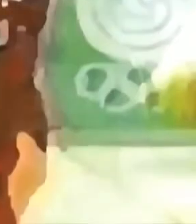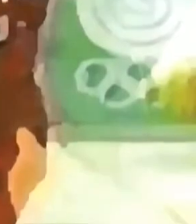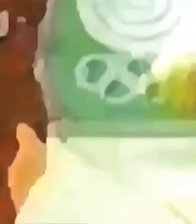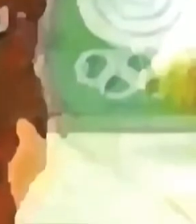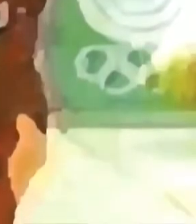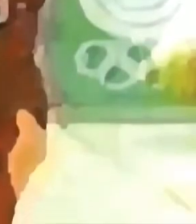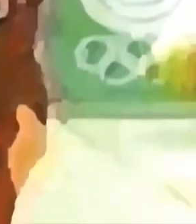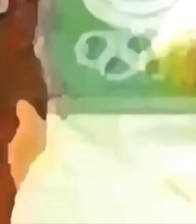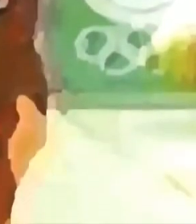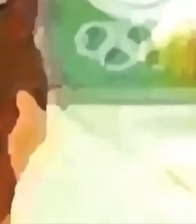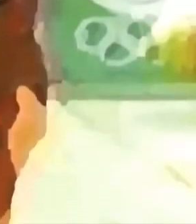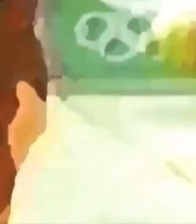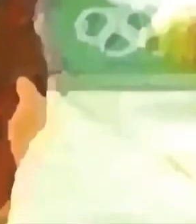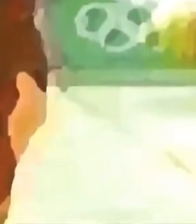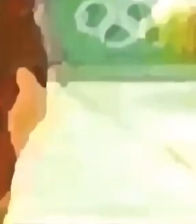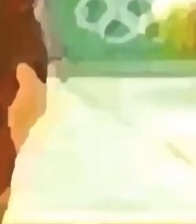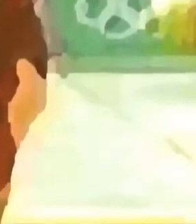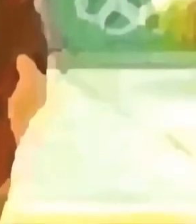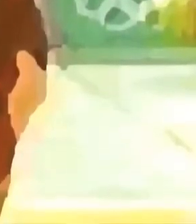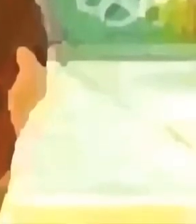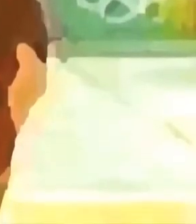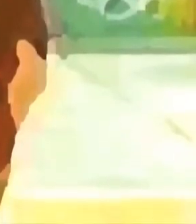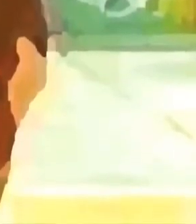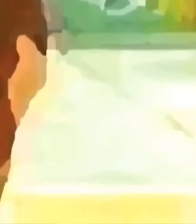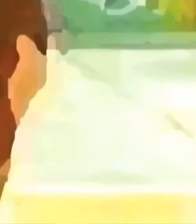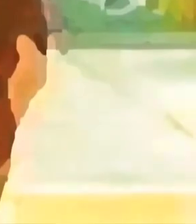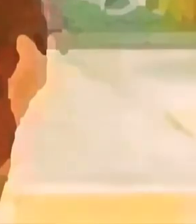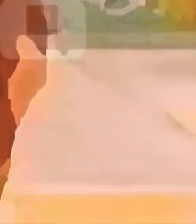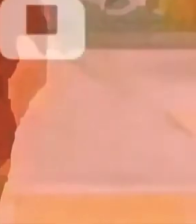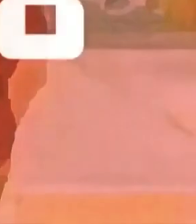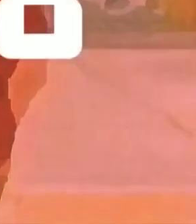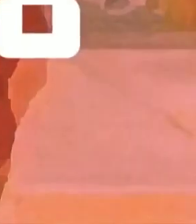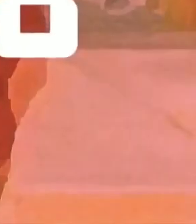peleó punto a punto contra la Unión Soviética en los Juegos Olímpicos de Seúl 80.